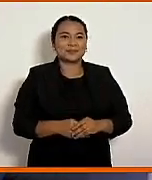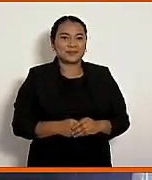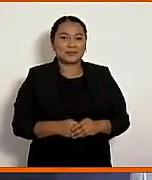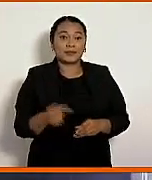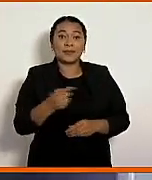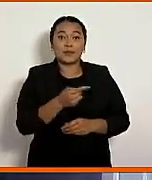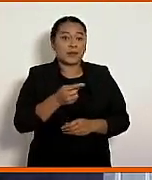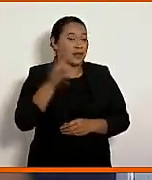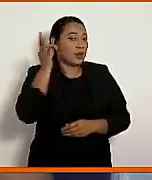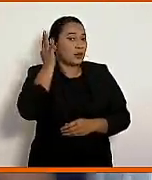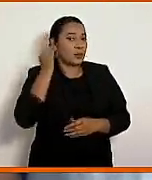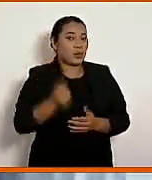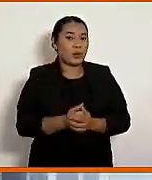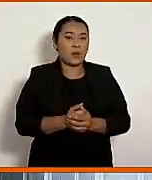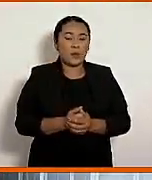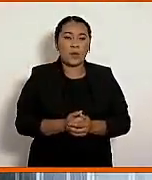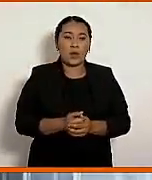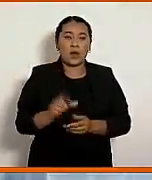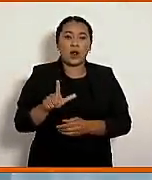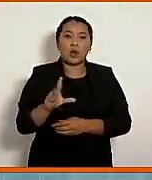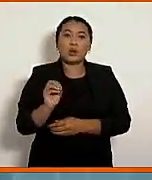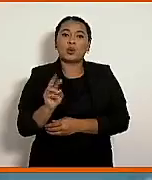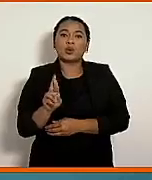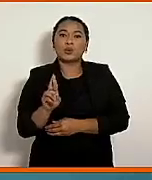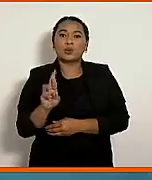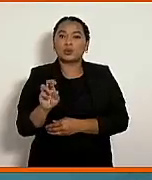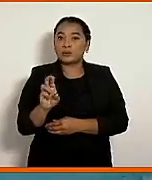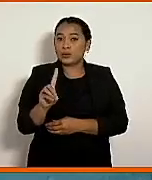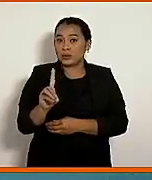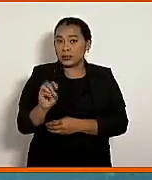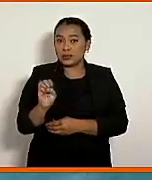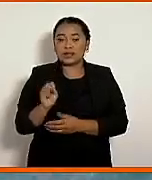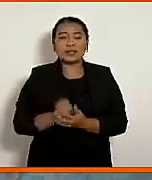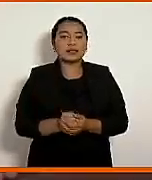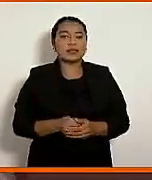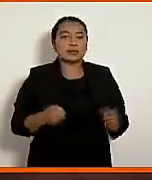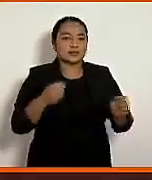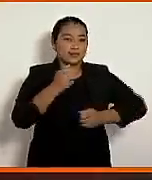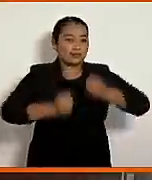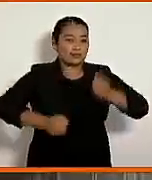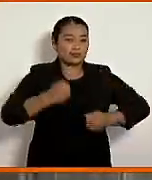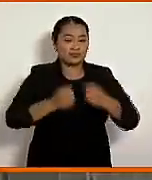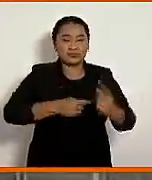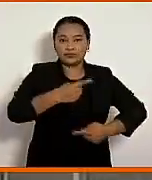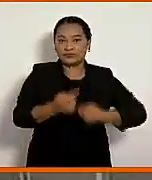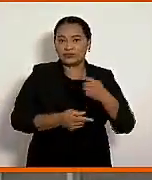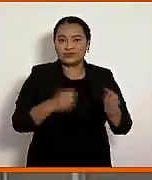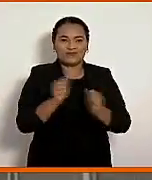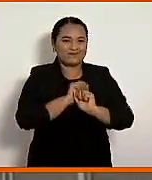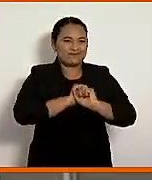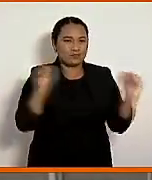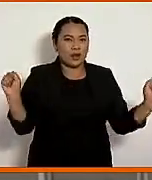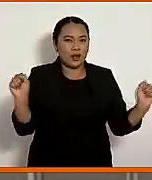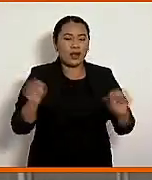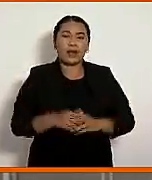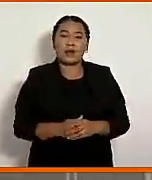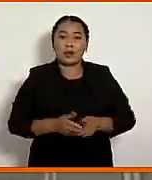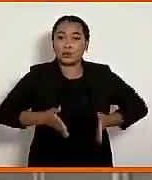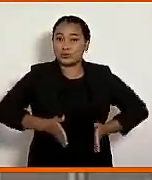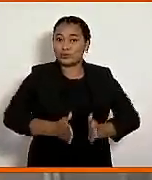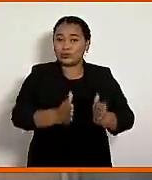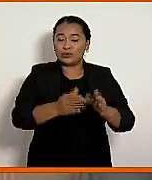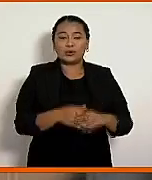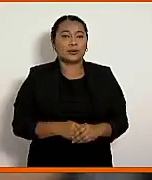Lourdes Morabel sufrió un aparatoso accidente cuando una de las llantas del vehículo en que se desplazaba estalló en plena